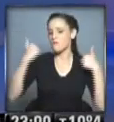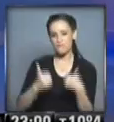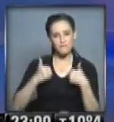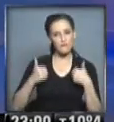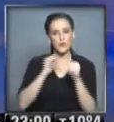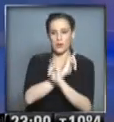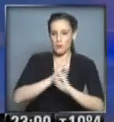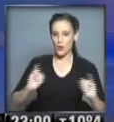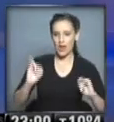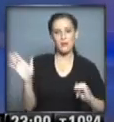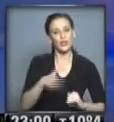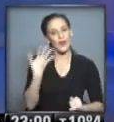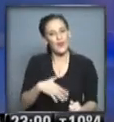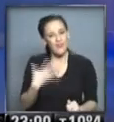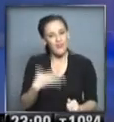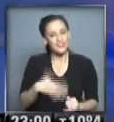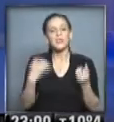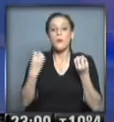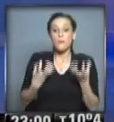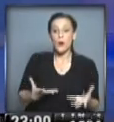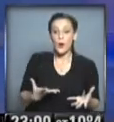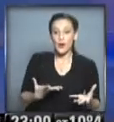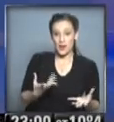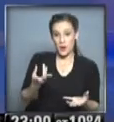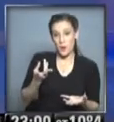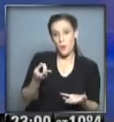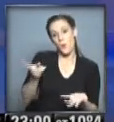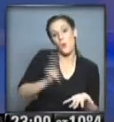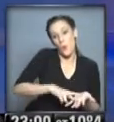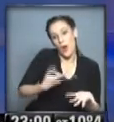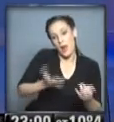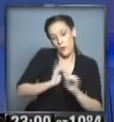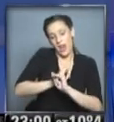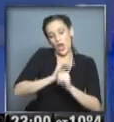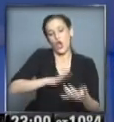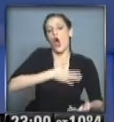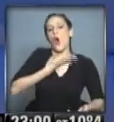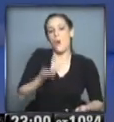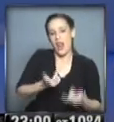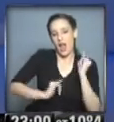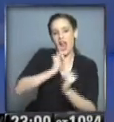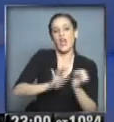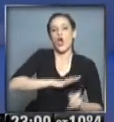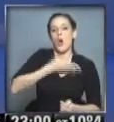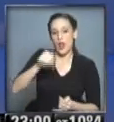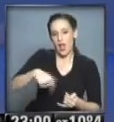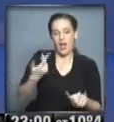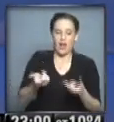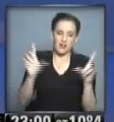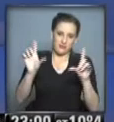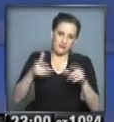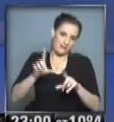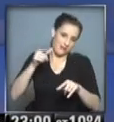muy contentos con la vuelta de esta tan pero tan linda ficcionada a nuestra pantalla nosotros